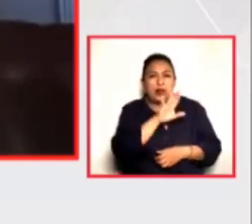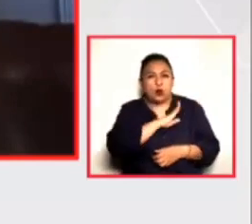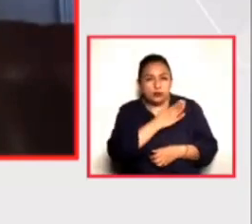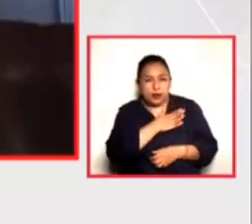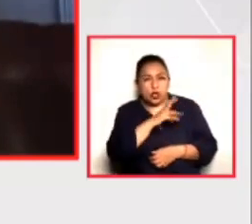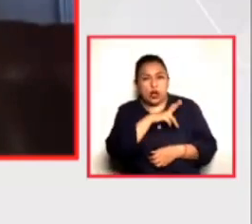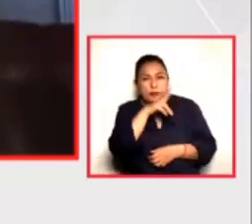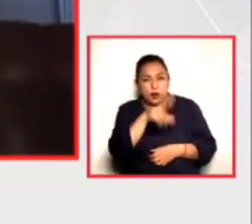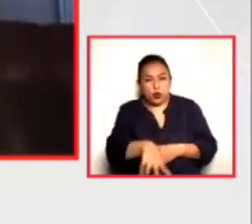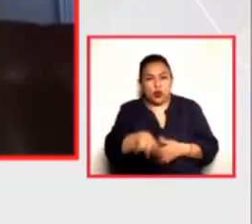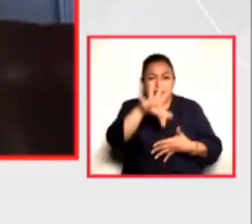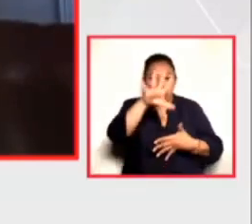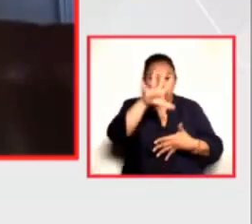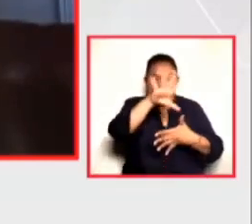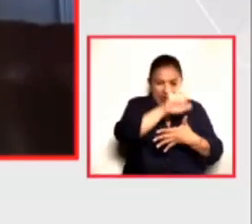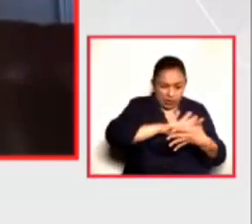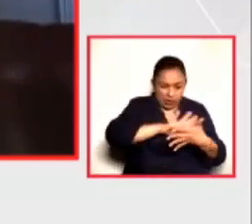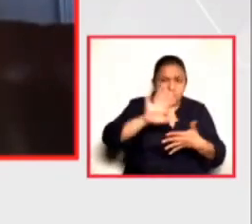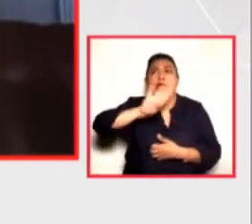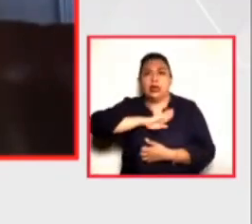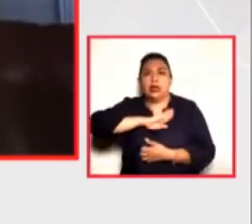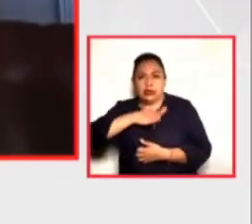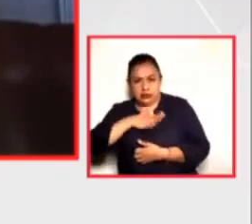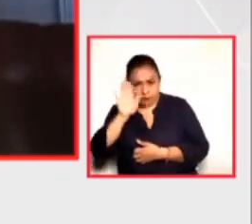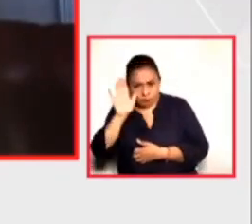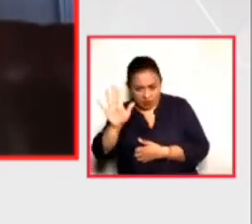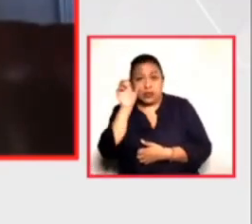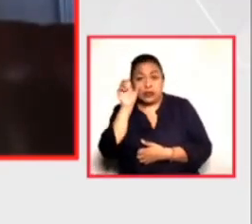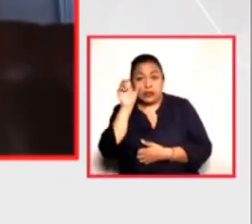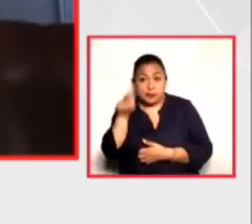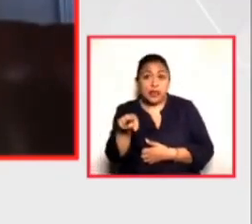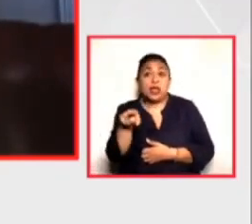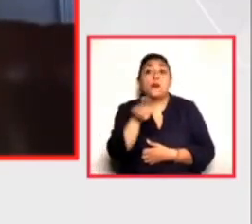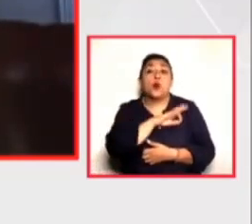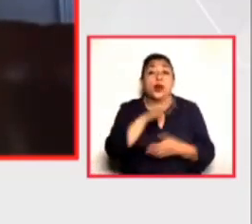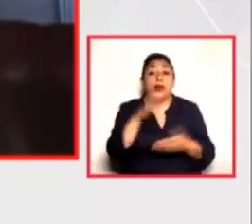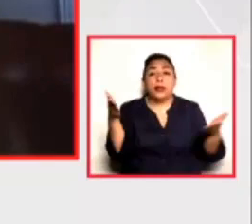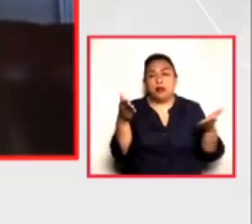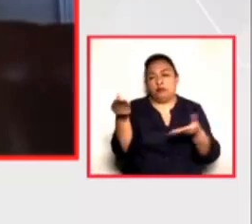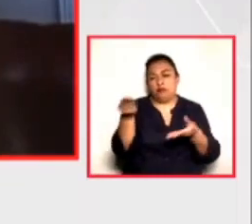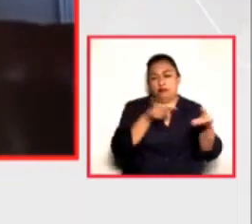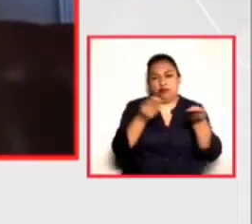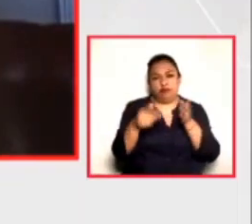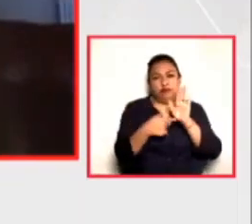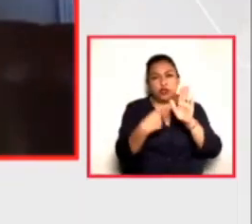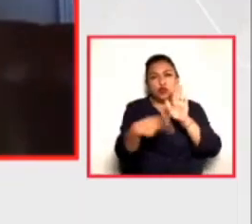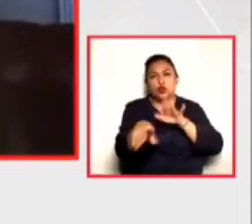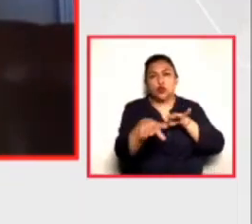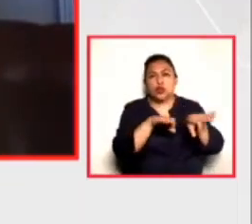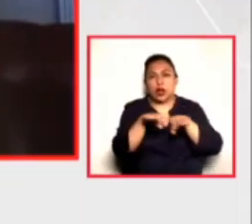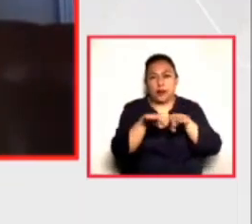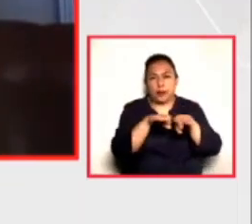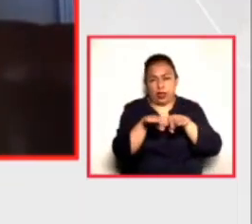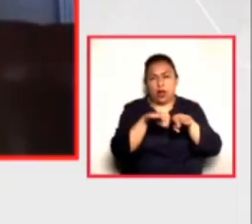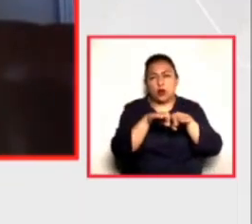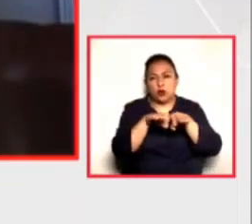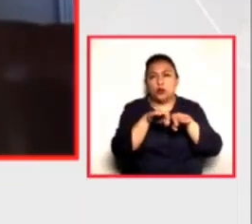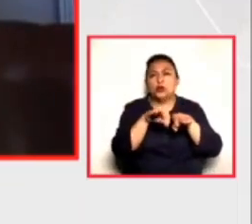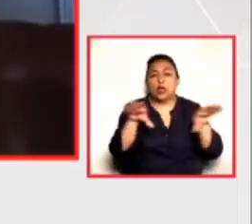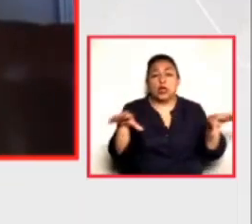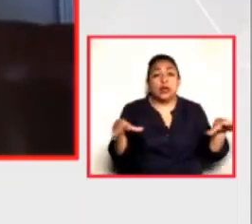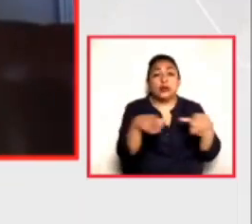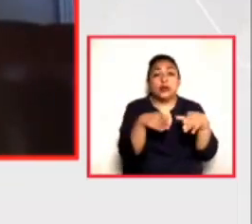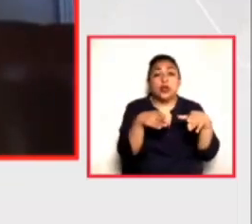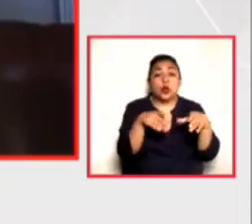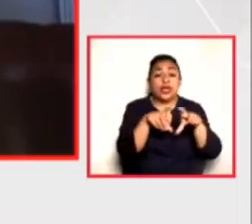y de la península también, pueden presentar sus trabajos en las categorías de texto,